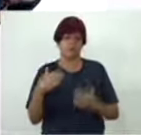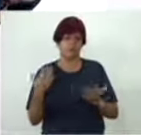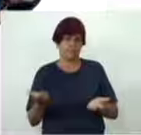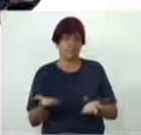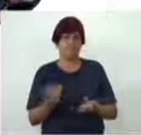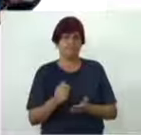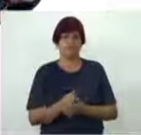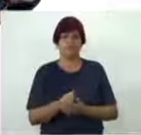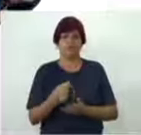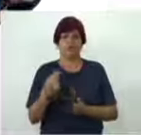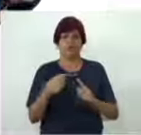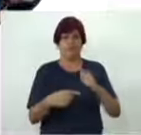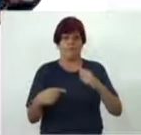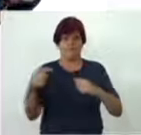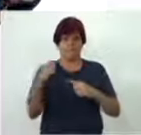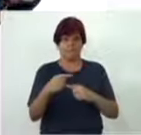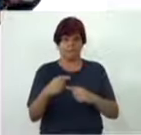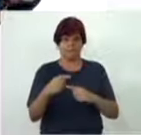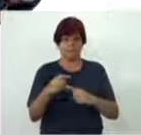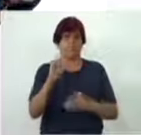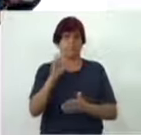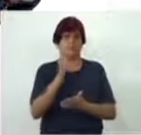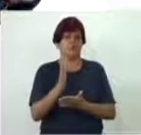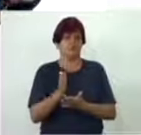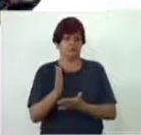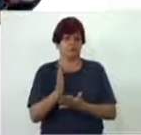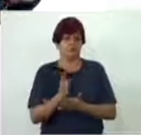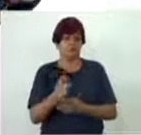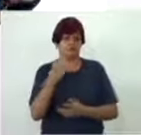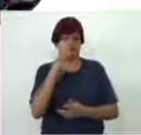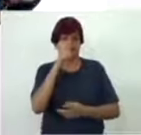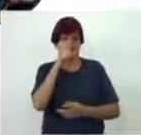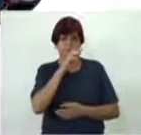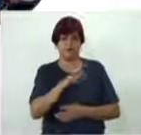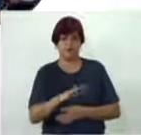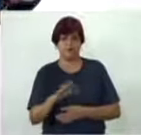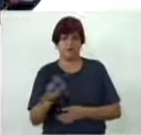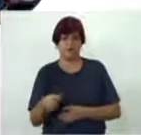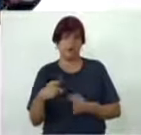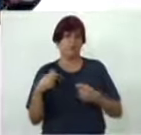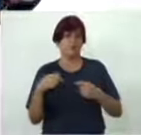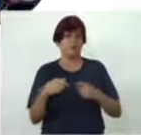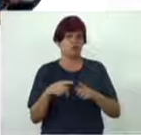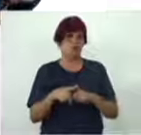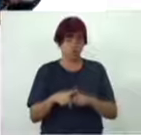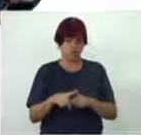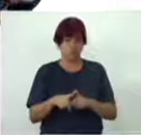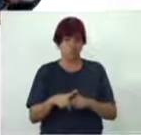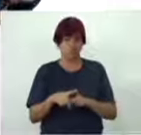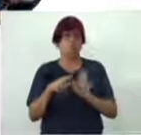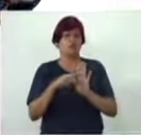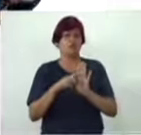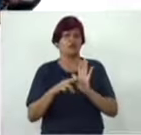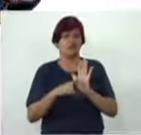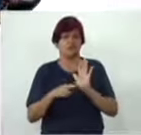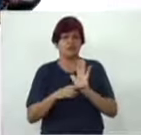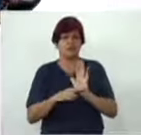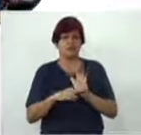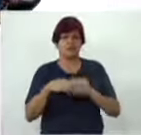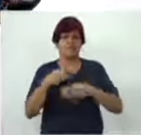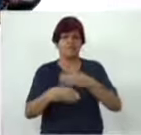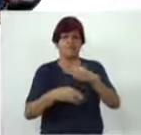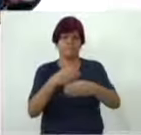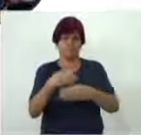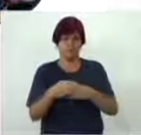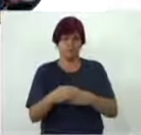gradúen. Los principios educativos de la primera infancia y, unido a esto, los requerimientos para un proceso educativo